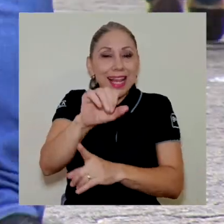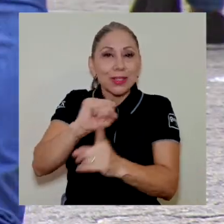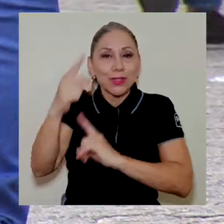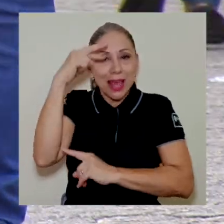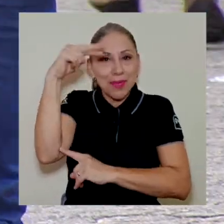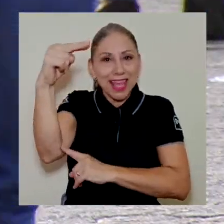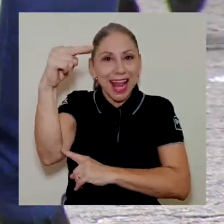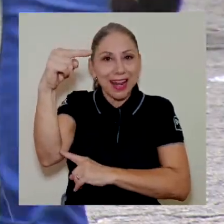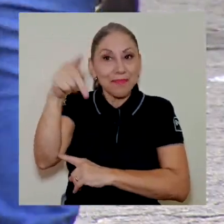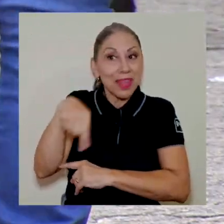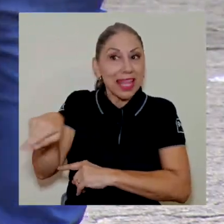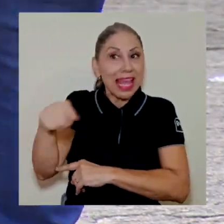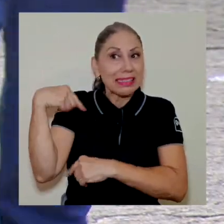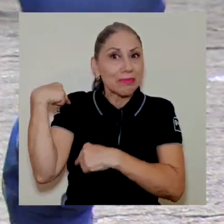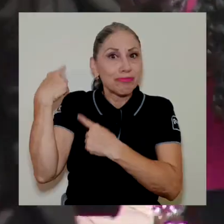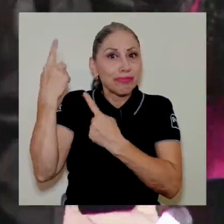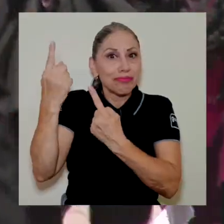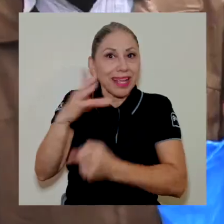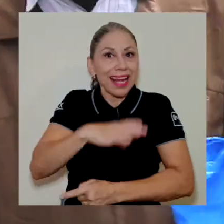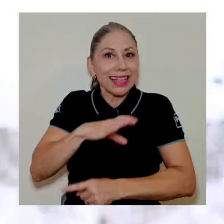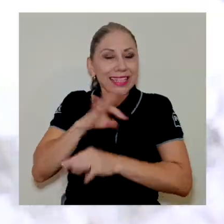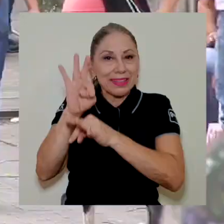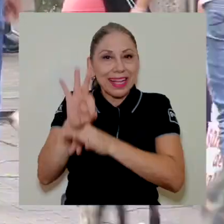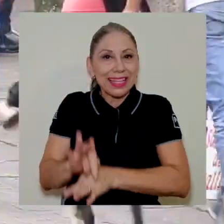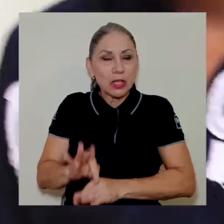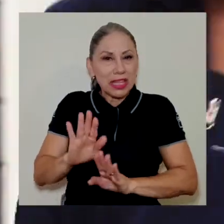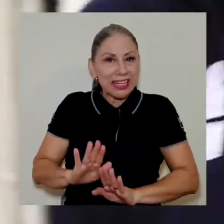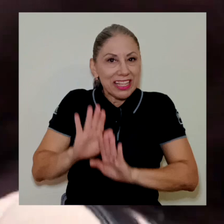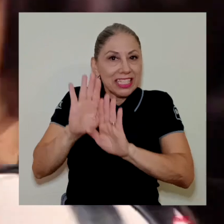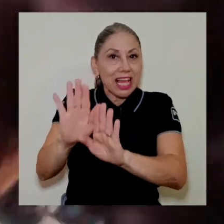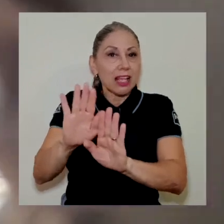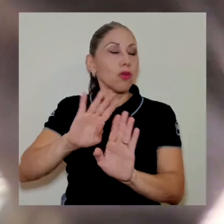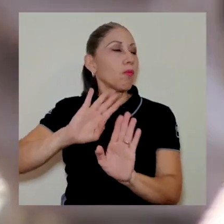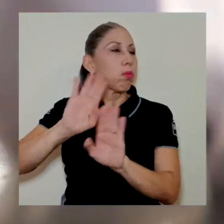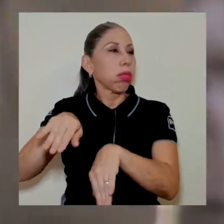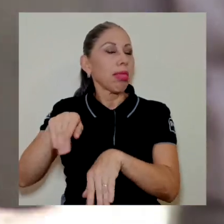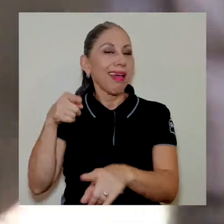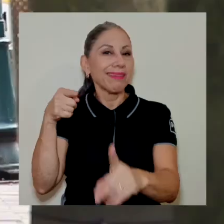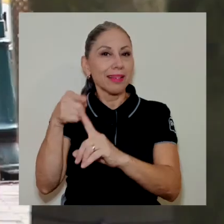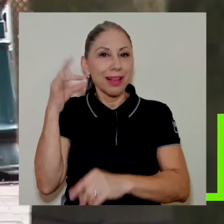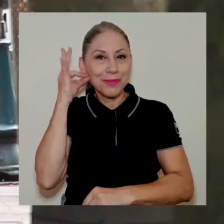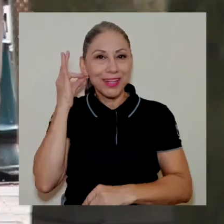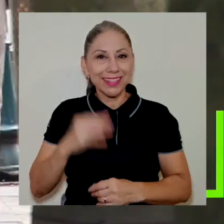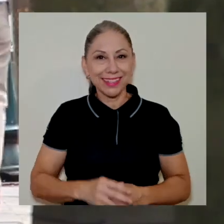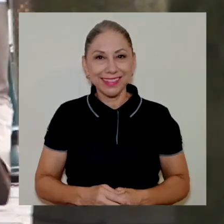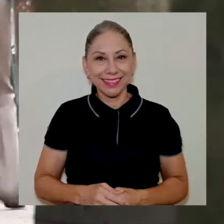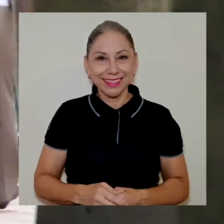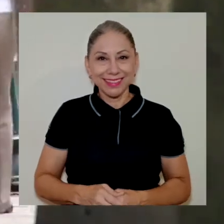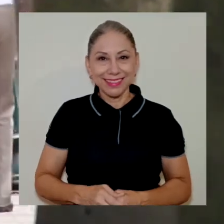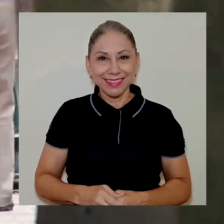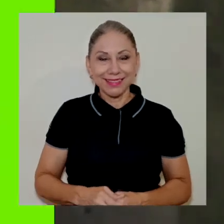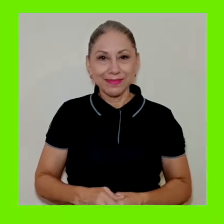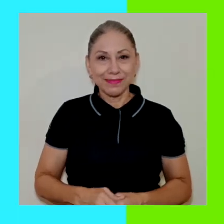mexicana, la cual se ha caracterizado por tener una tradición de rechazo y menosprecio hacia las mujeres.